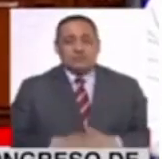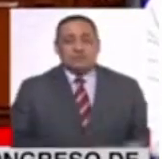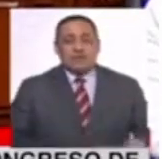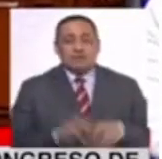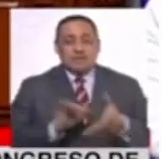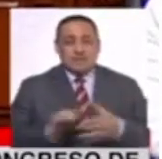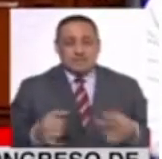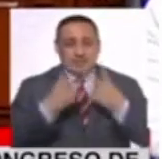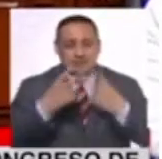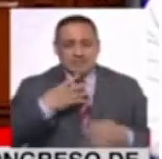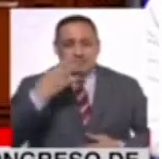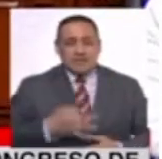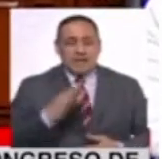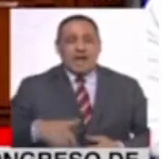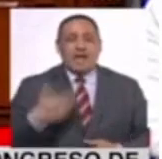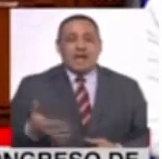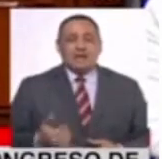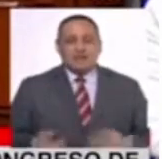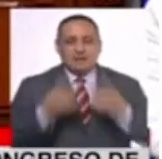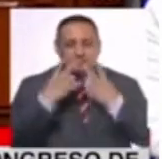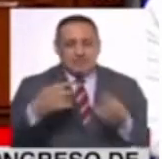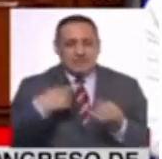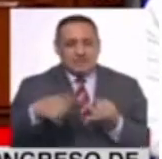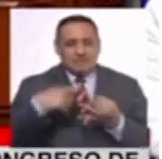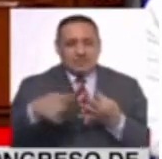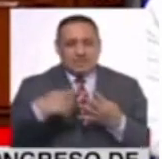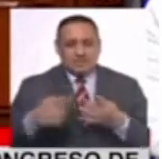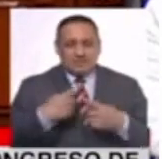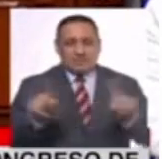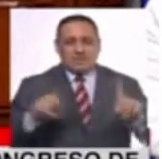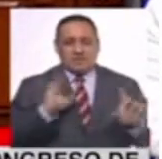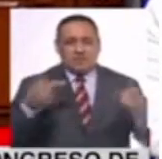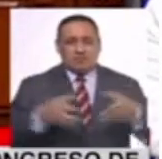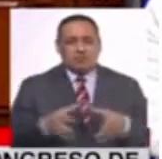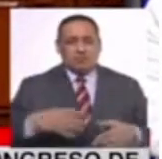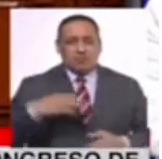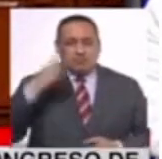En ese contexto, si bien es cierto, existen diversas